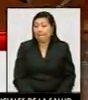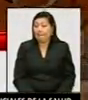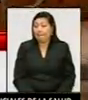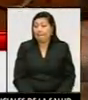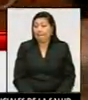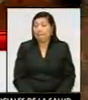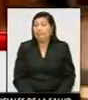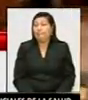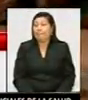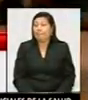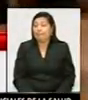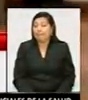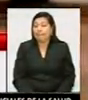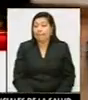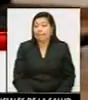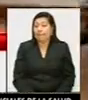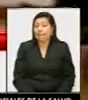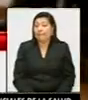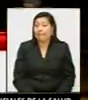Sí, tiene.